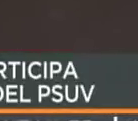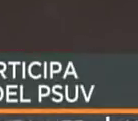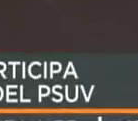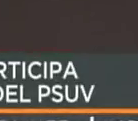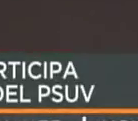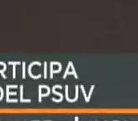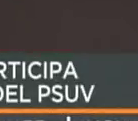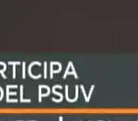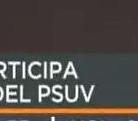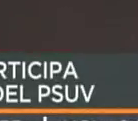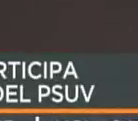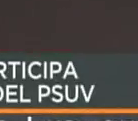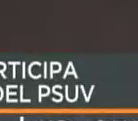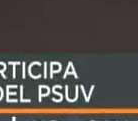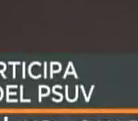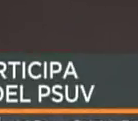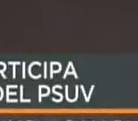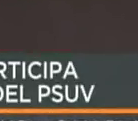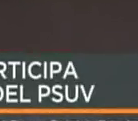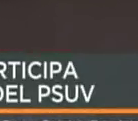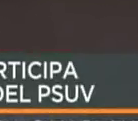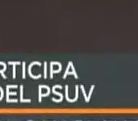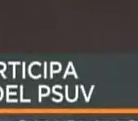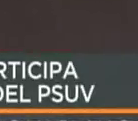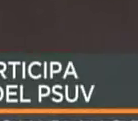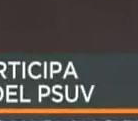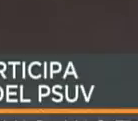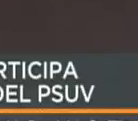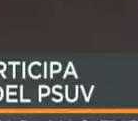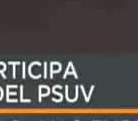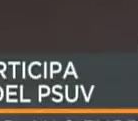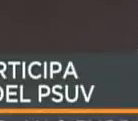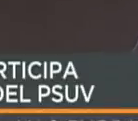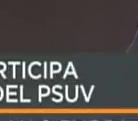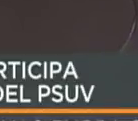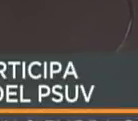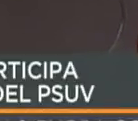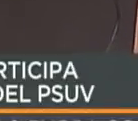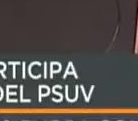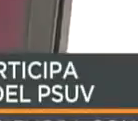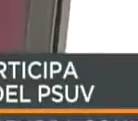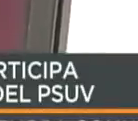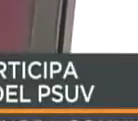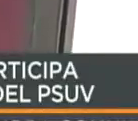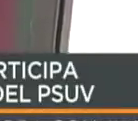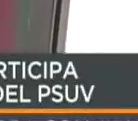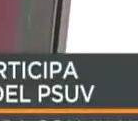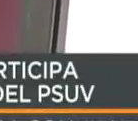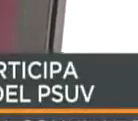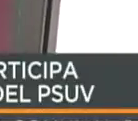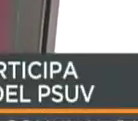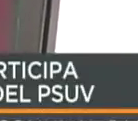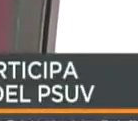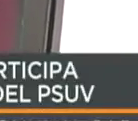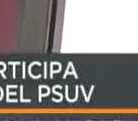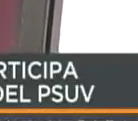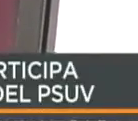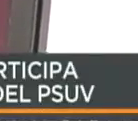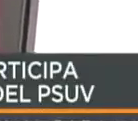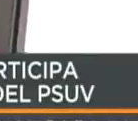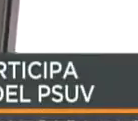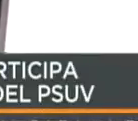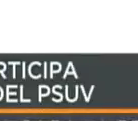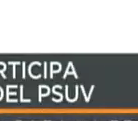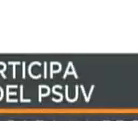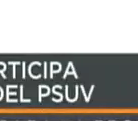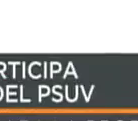los que han sido convocados, la soberanía, la identidad. Tal día como hoy, cuando es importante destacar estos 12 años de